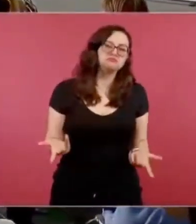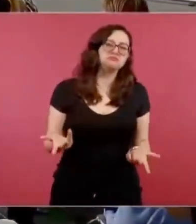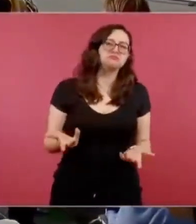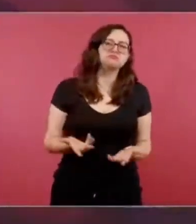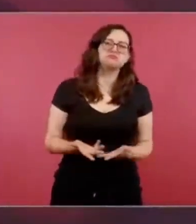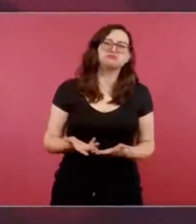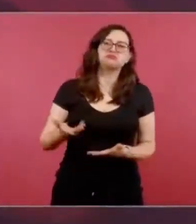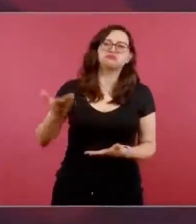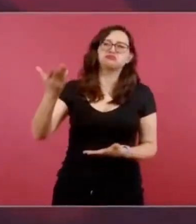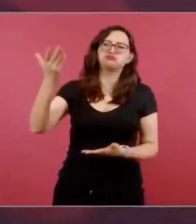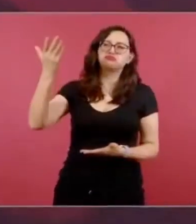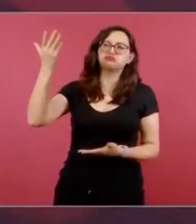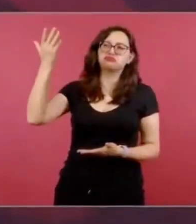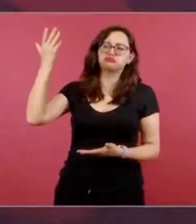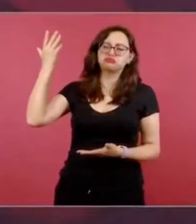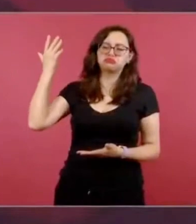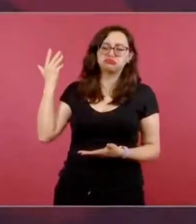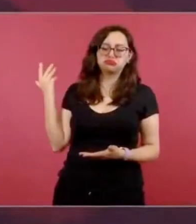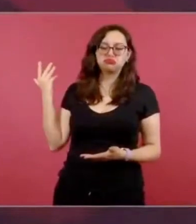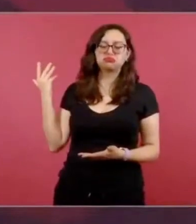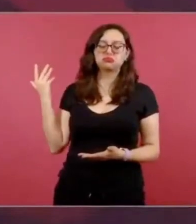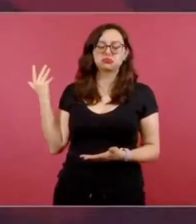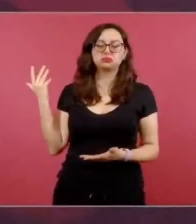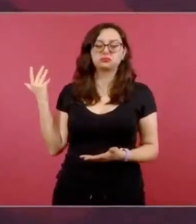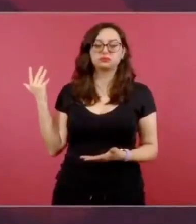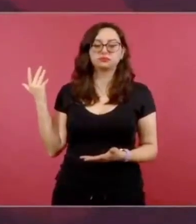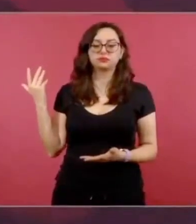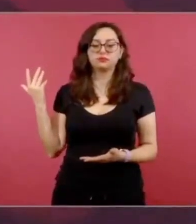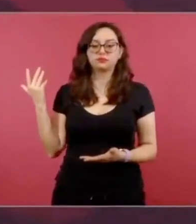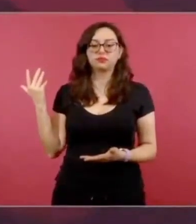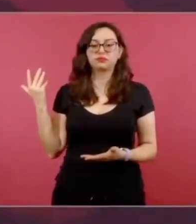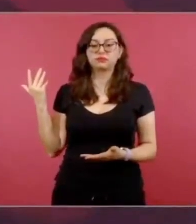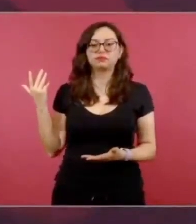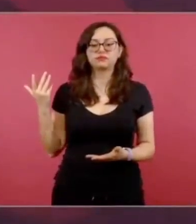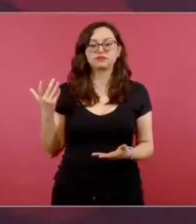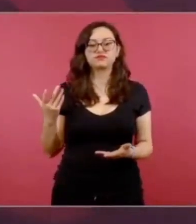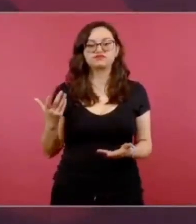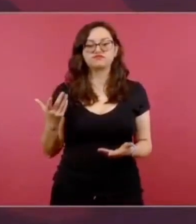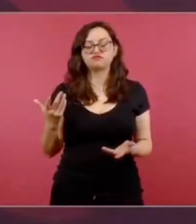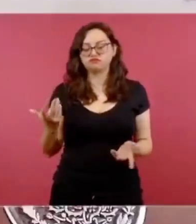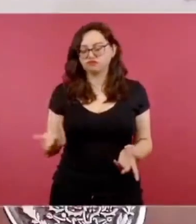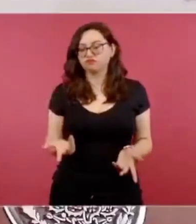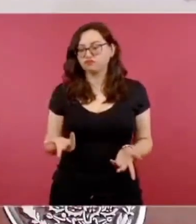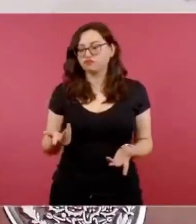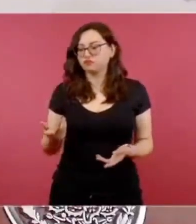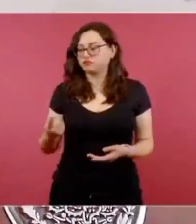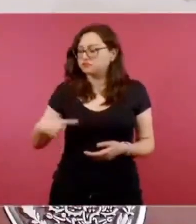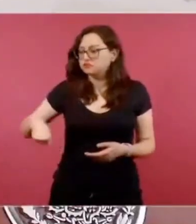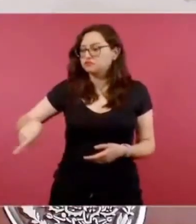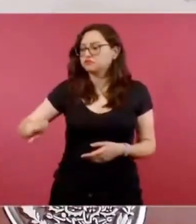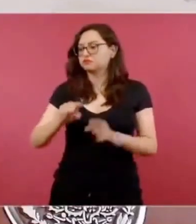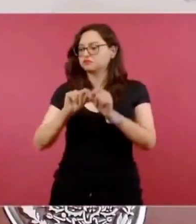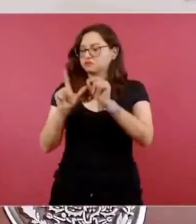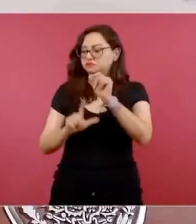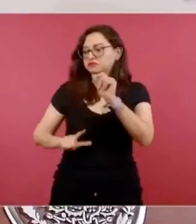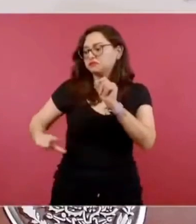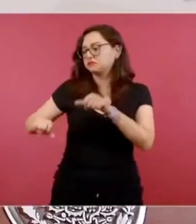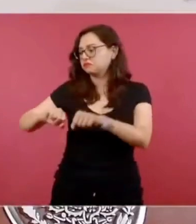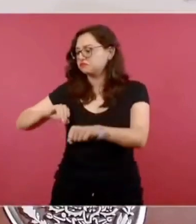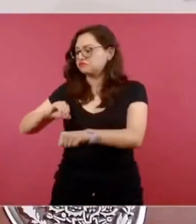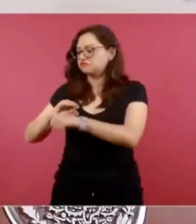se le llamó a los grupos conservadores reaccionarios.